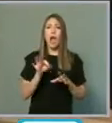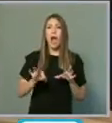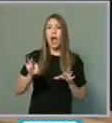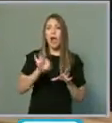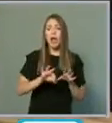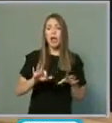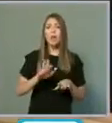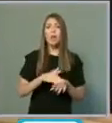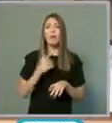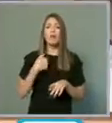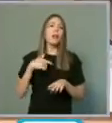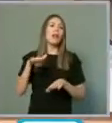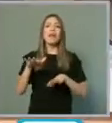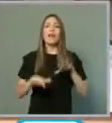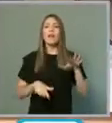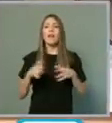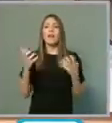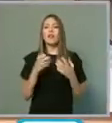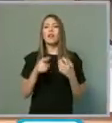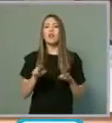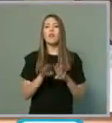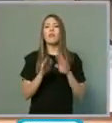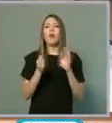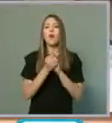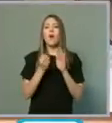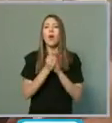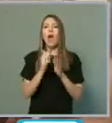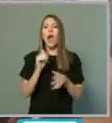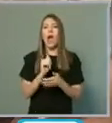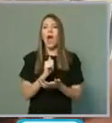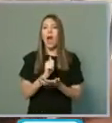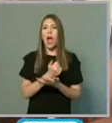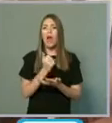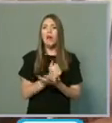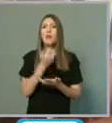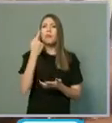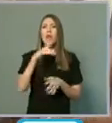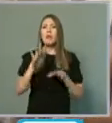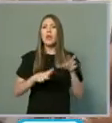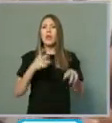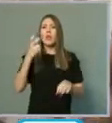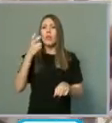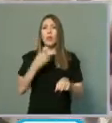porque yo algunas veces he hecho estas tortitas de arroz, pero quedan ya muy duras. Si no